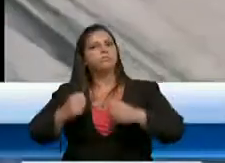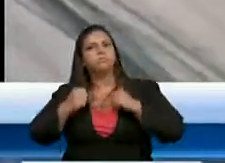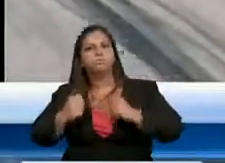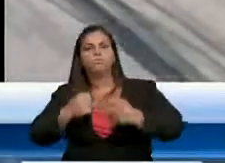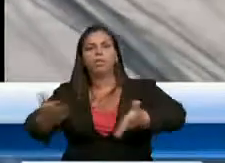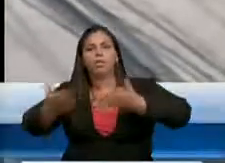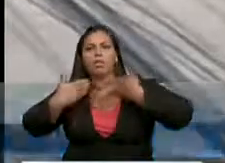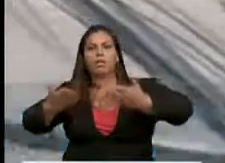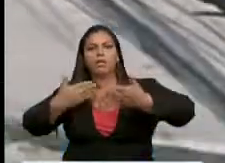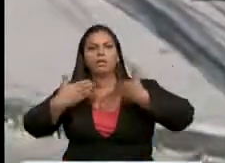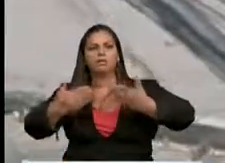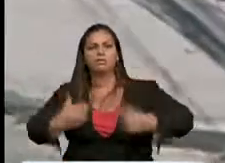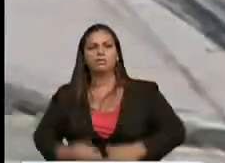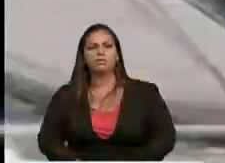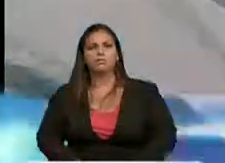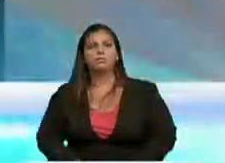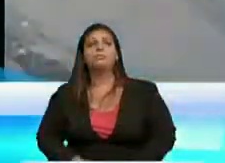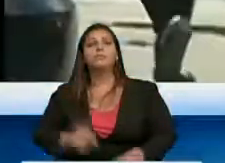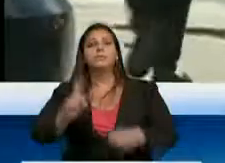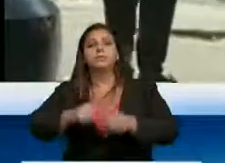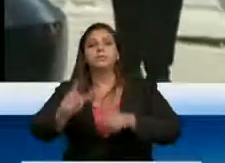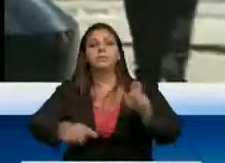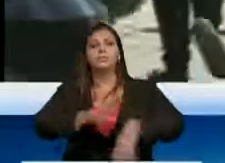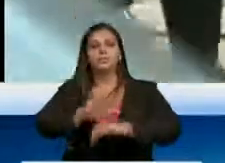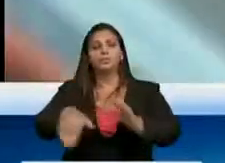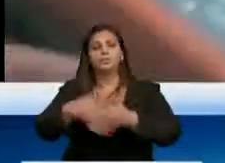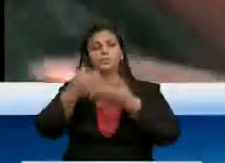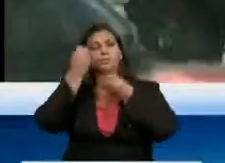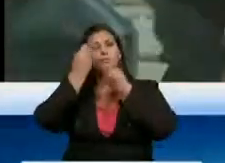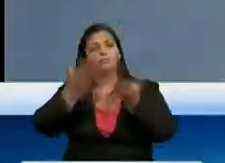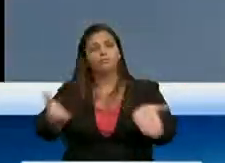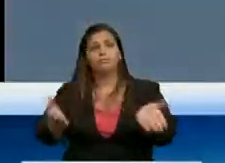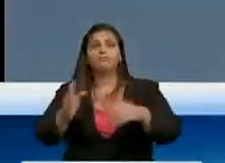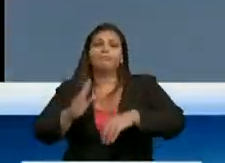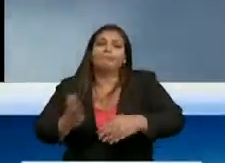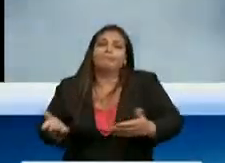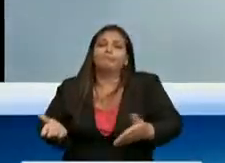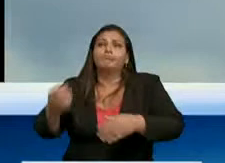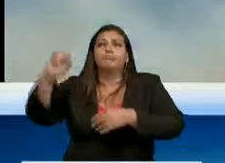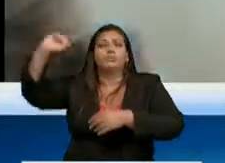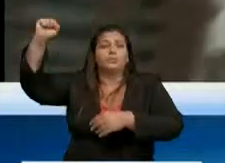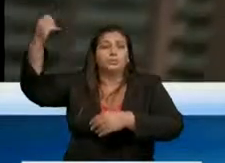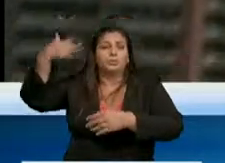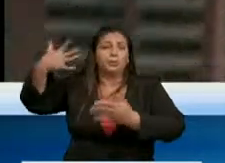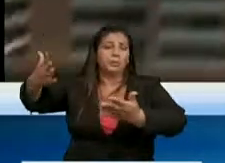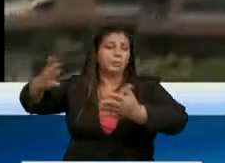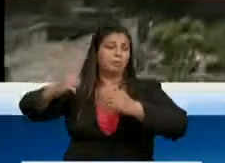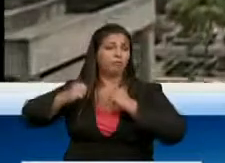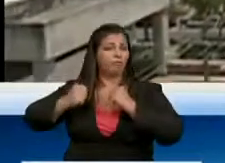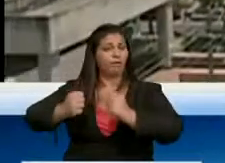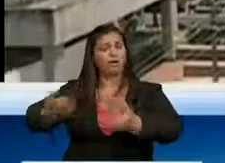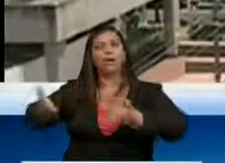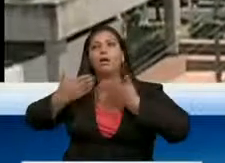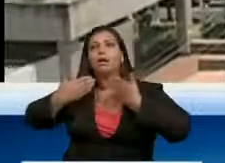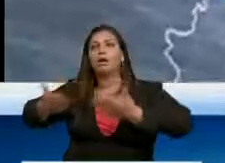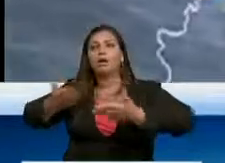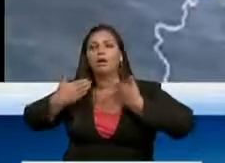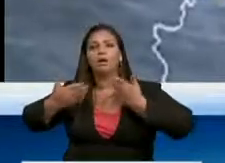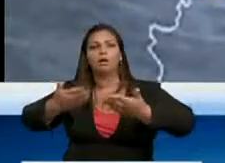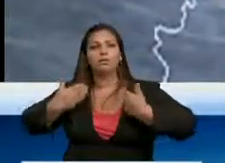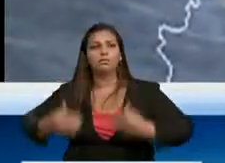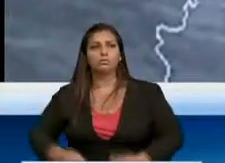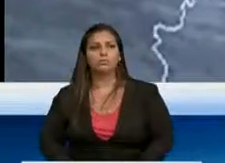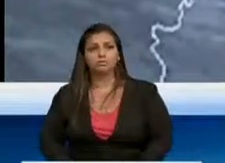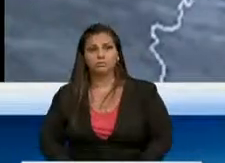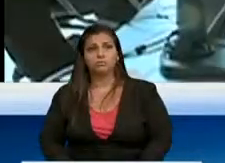terrible. Esta es la expresión que la ciudadanía de Quito tiene acerca del clima en la ciudad, pues en los últimos días se ha sentido un fuerte sol, situación